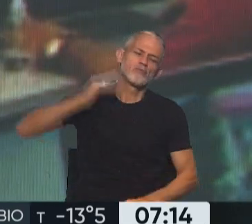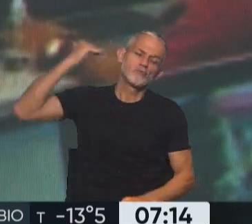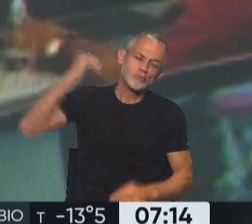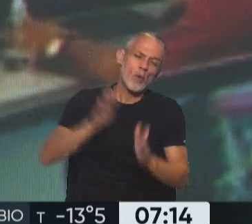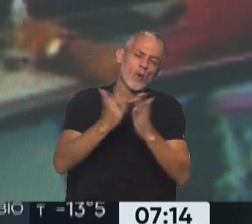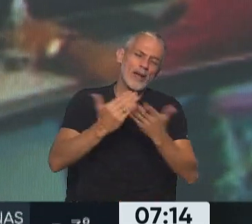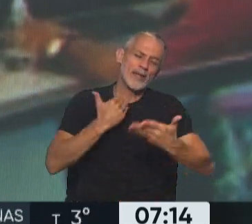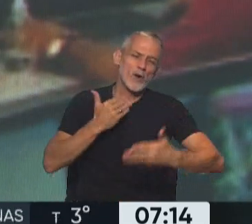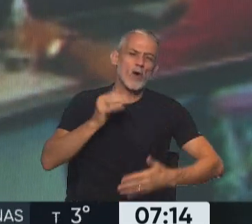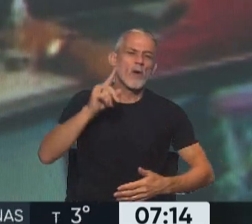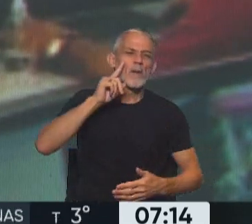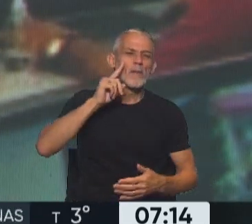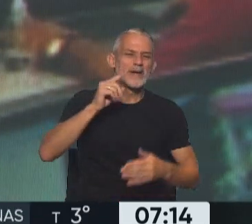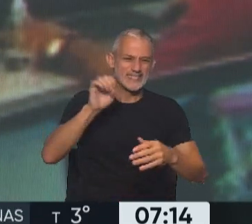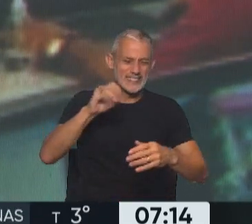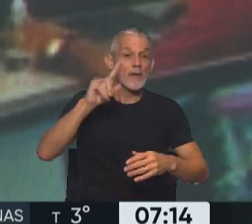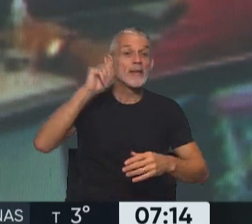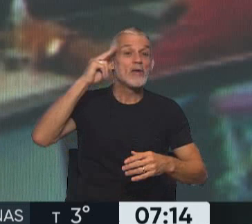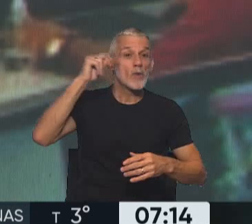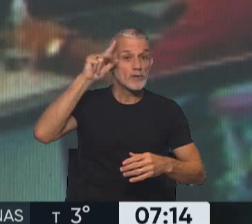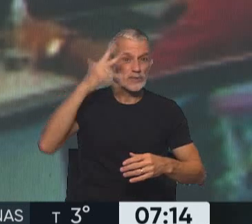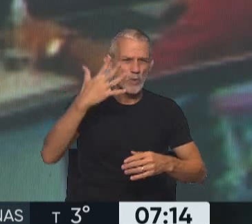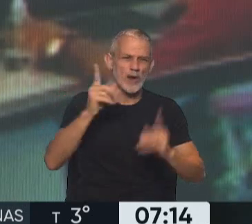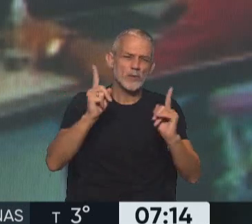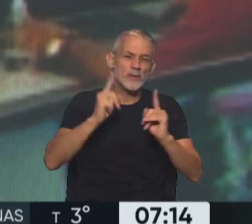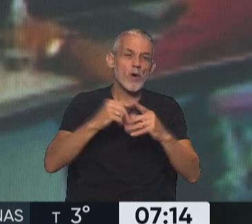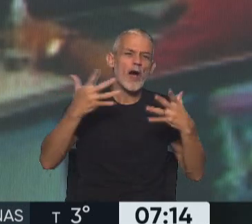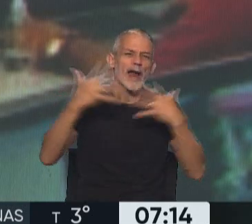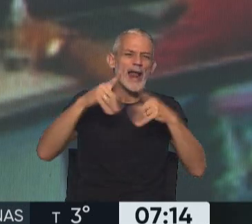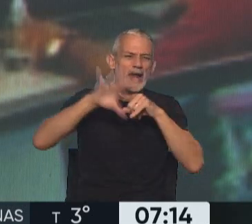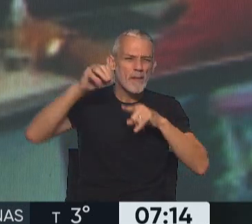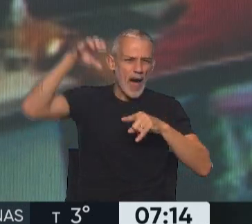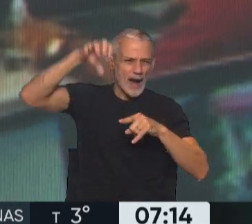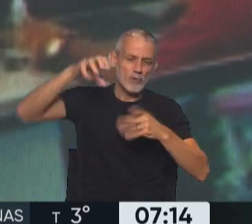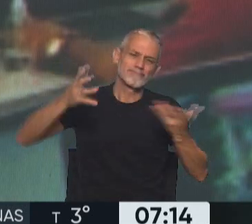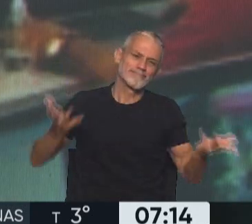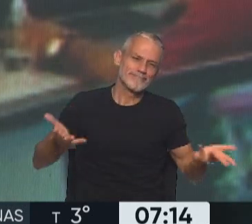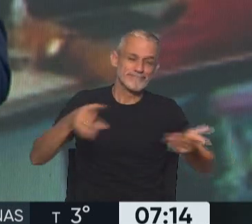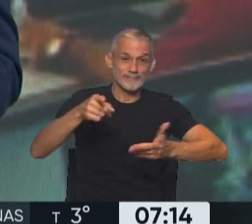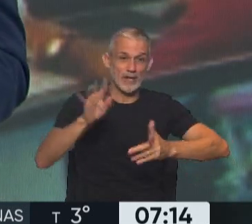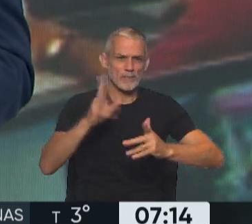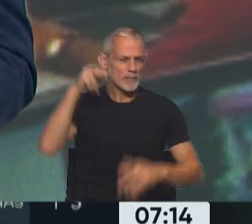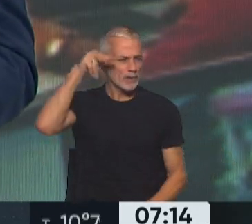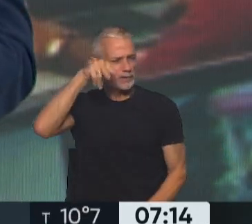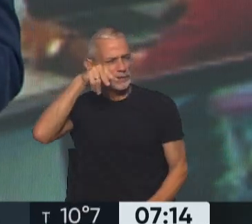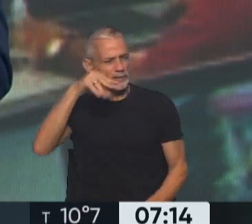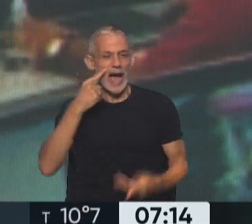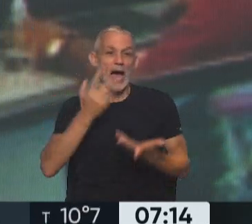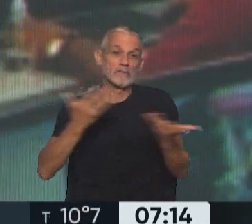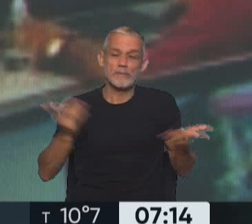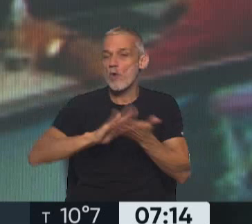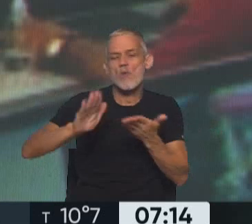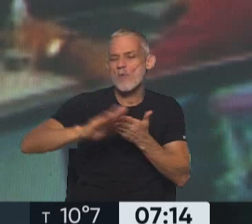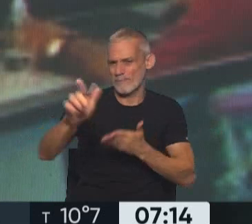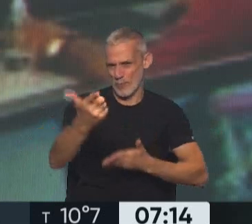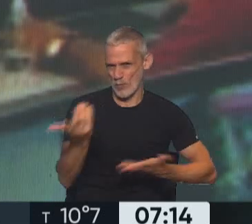libro 1984 hasta Gran Hermano, esto se ha repartido en infinidad de oportunidades. No han inventado nada nuevo. Lo que sí